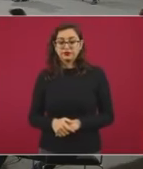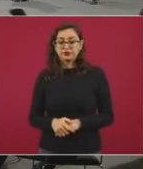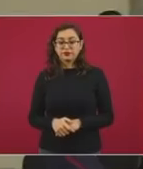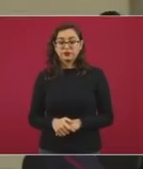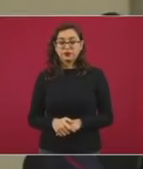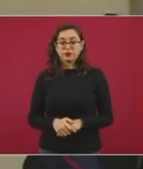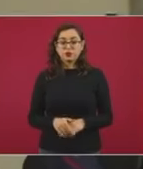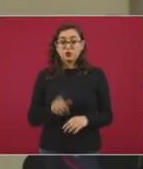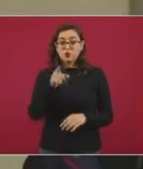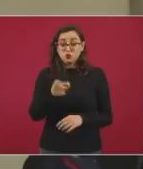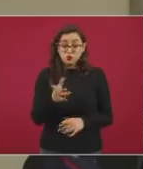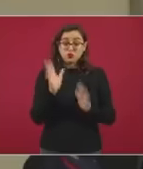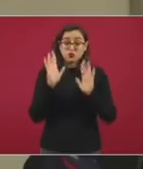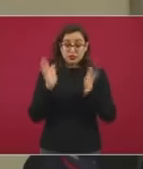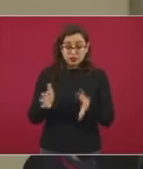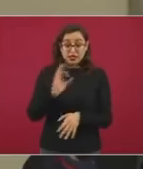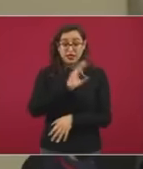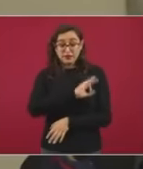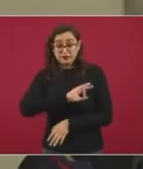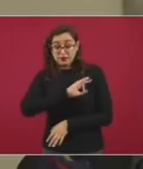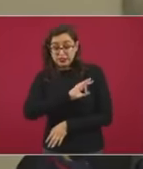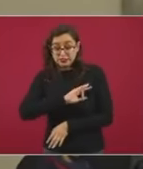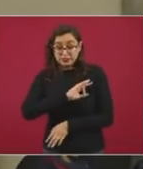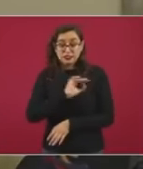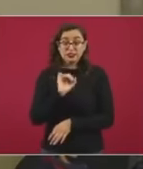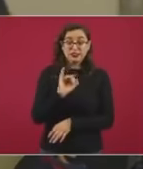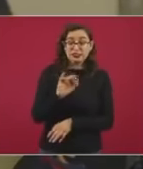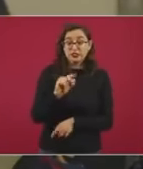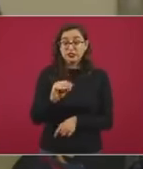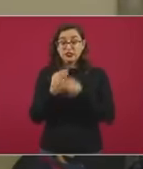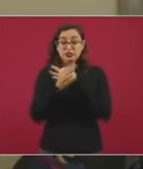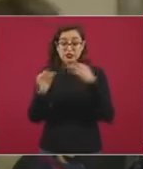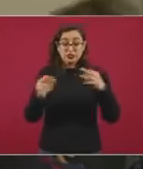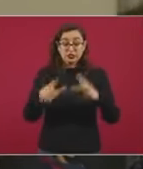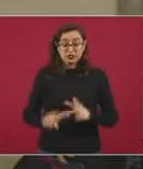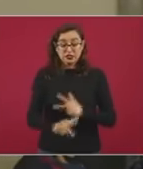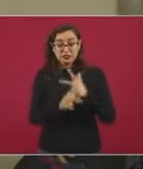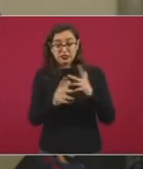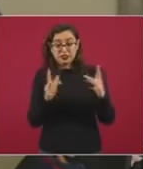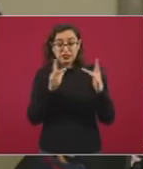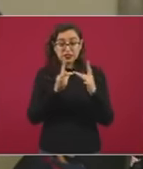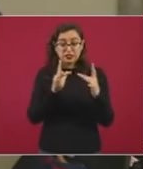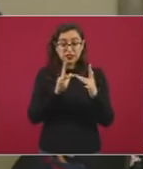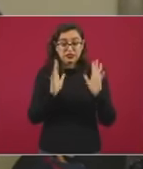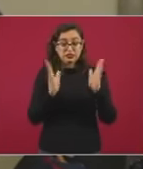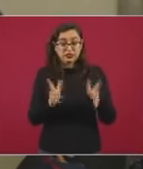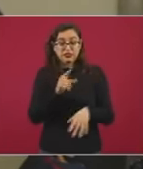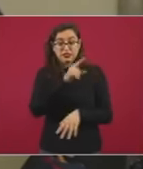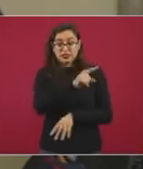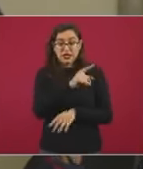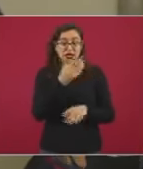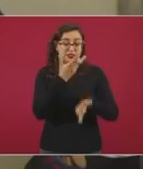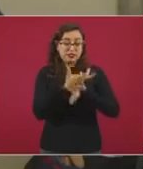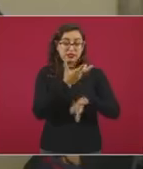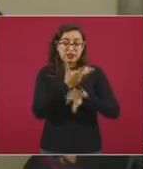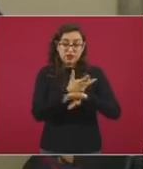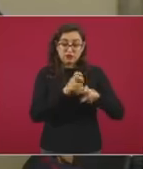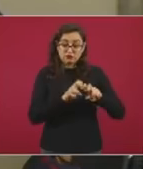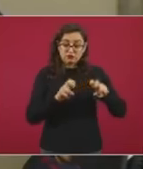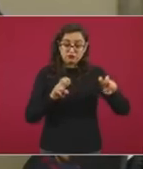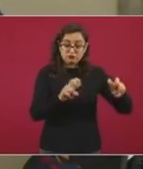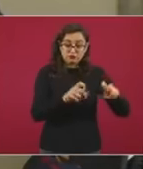felicitó, va a felicitar, lo hará público, lo hará en una teleconferencia o mediante escrito, ante el reconocimiento del Colegio Electoral de Estados Unidos